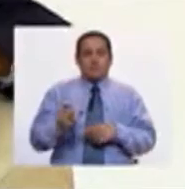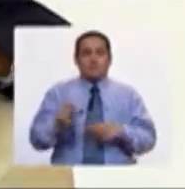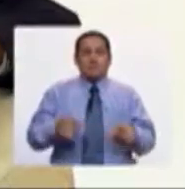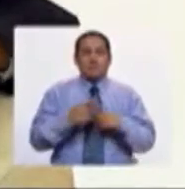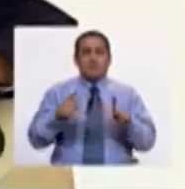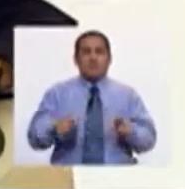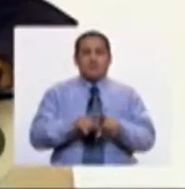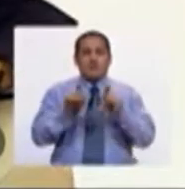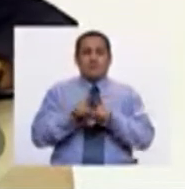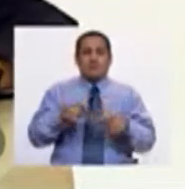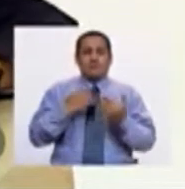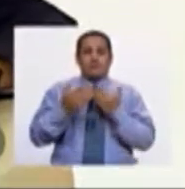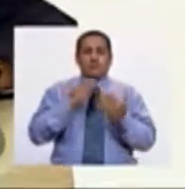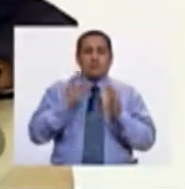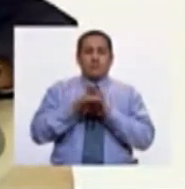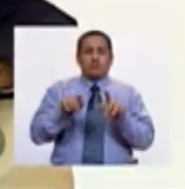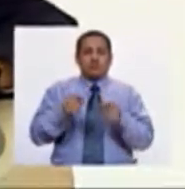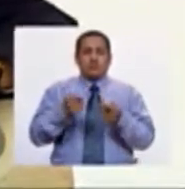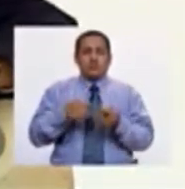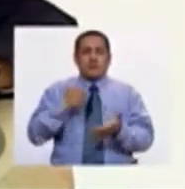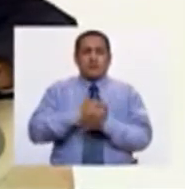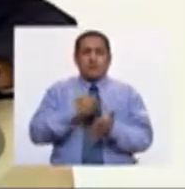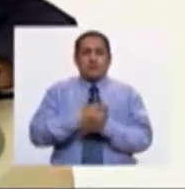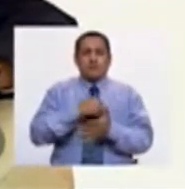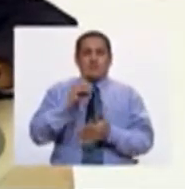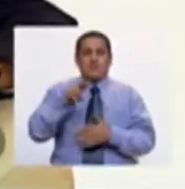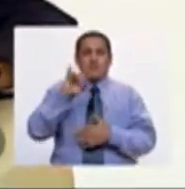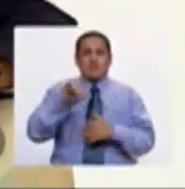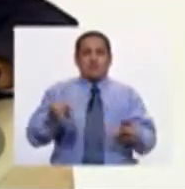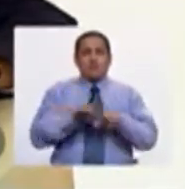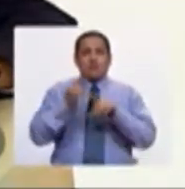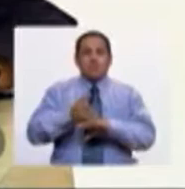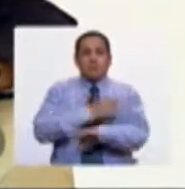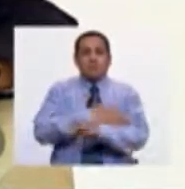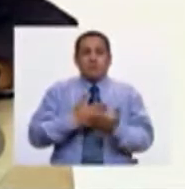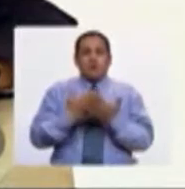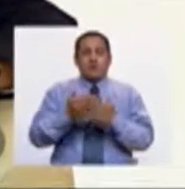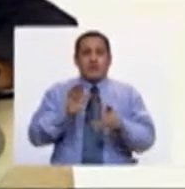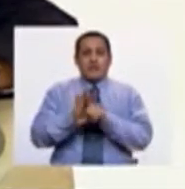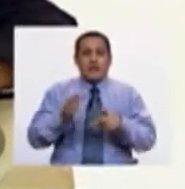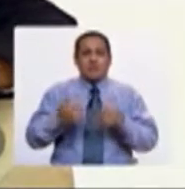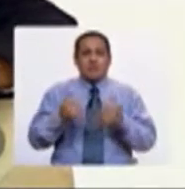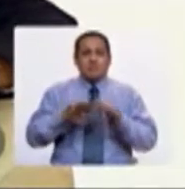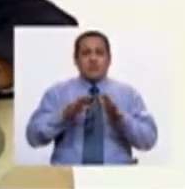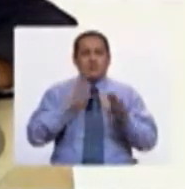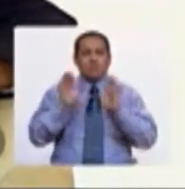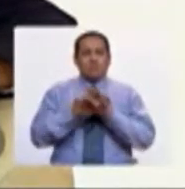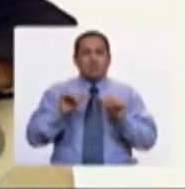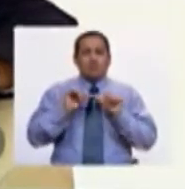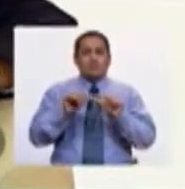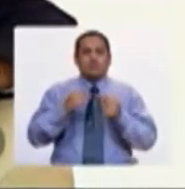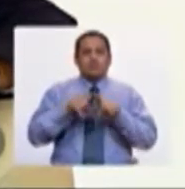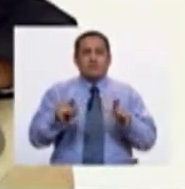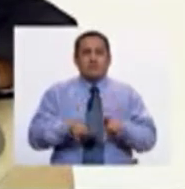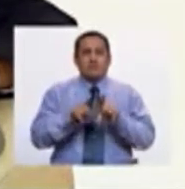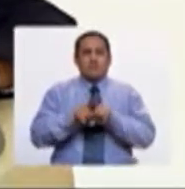infractor. Pero esta suspensión de efectos del DNI, tal como está prevista la ley actualmente, parece ser indefinida.